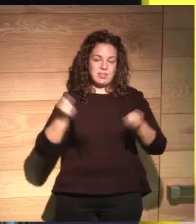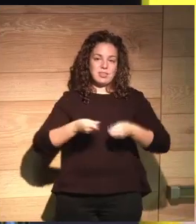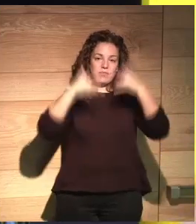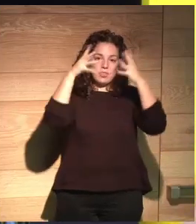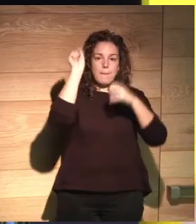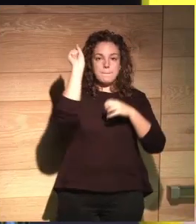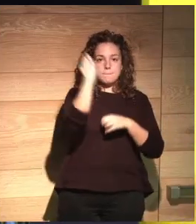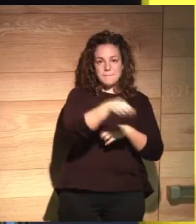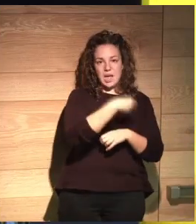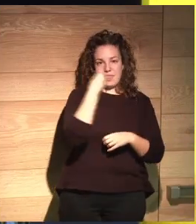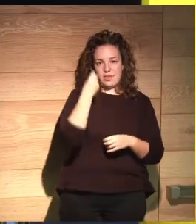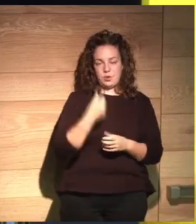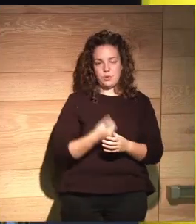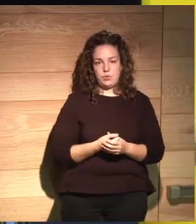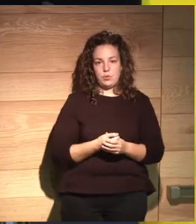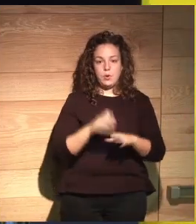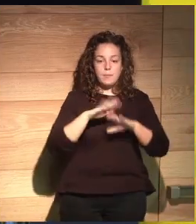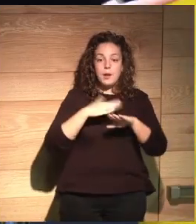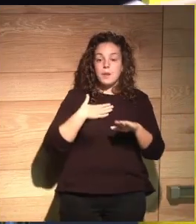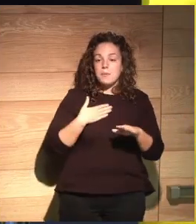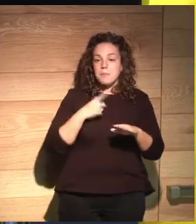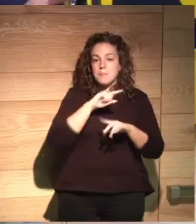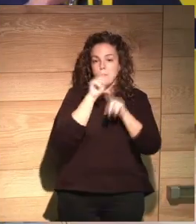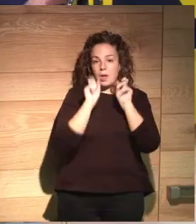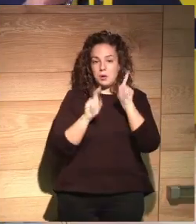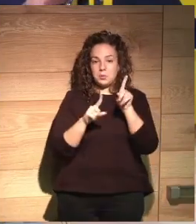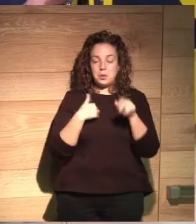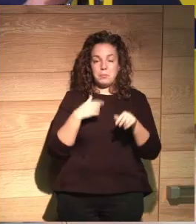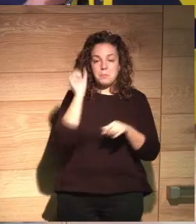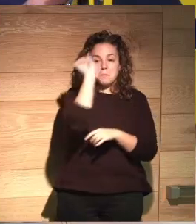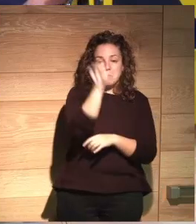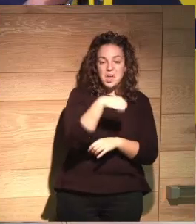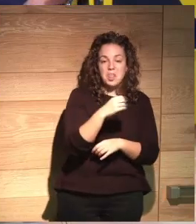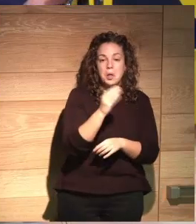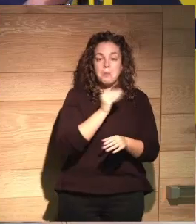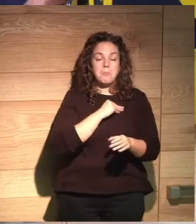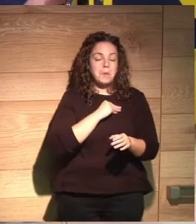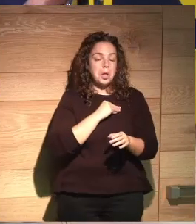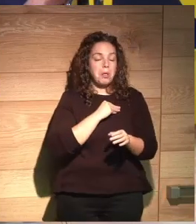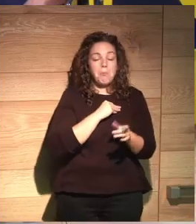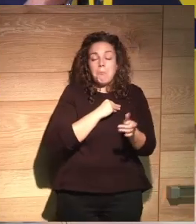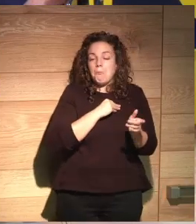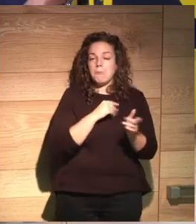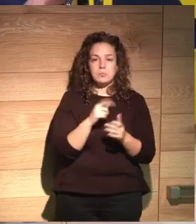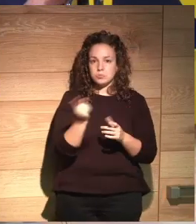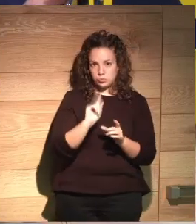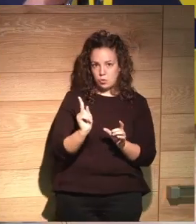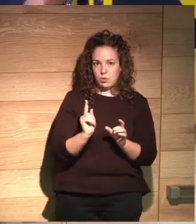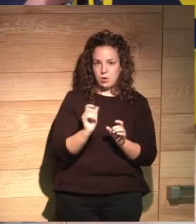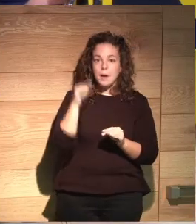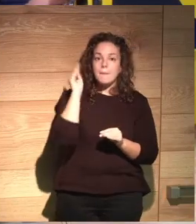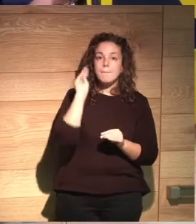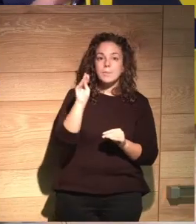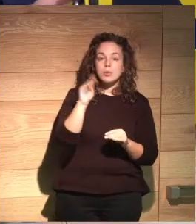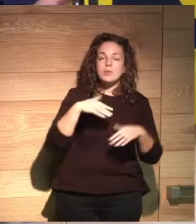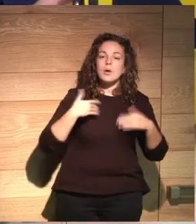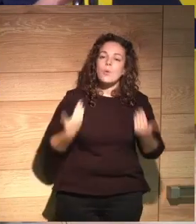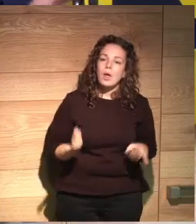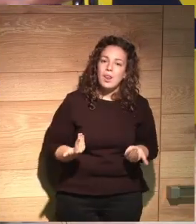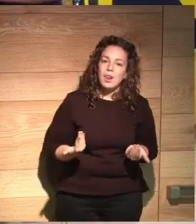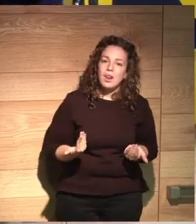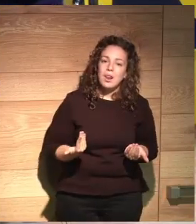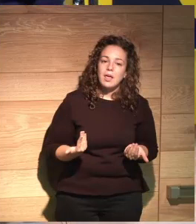entonces para mí la pregunta no es simplemente bueno están vacíos que pena no la pregunta es vienen